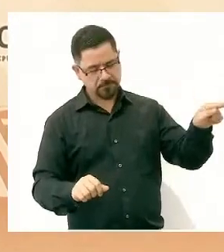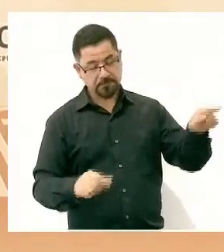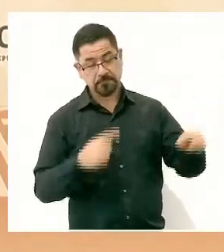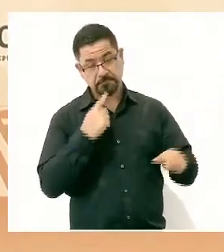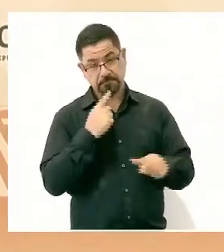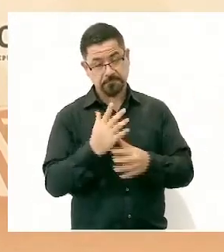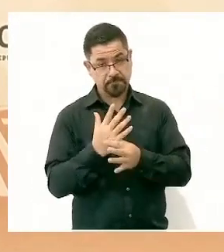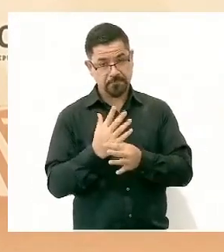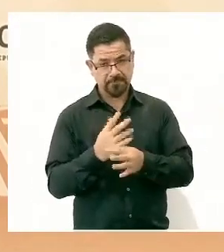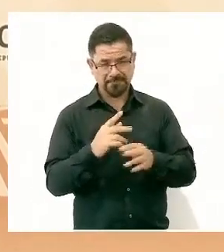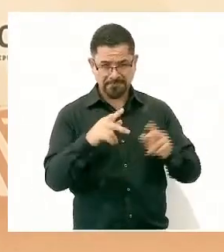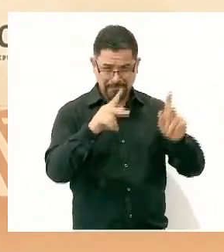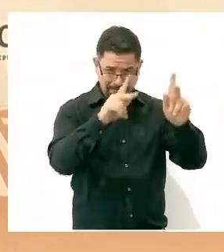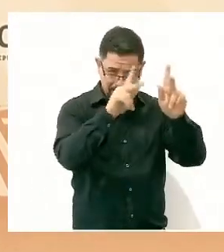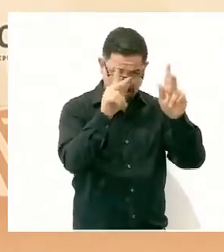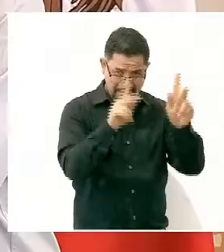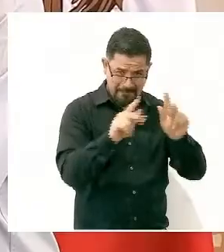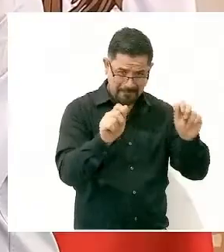Esa paz